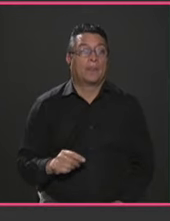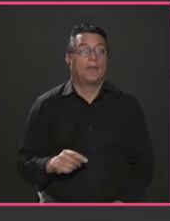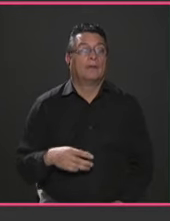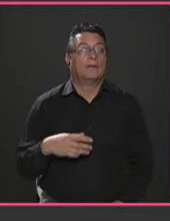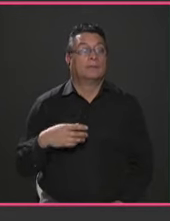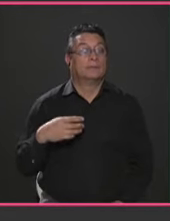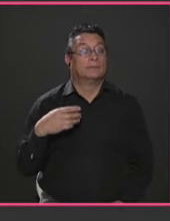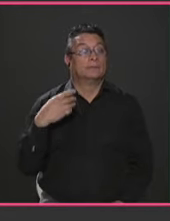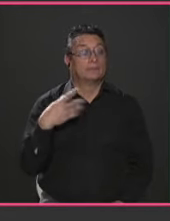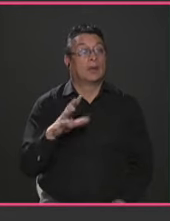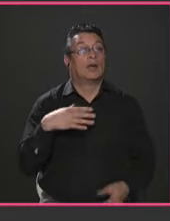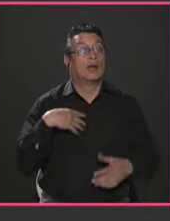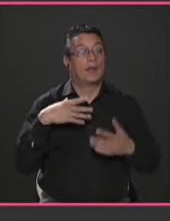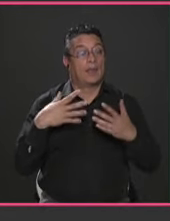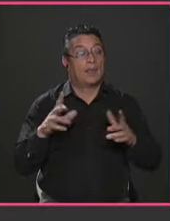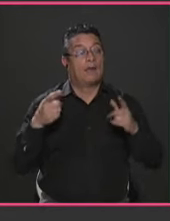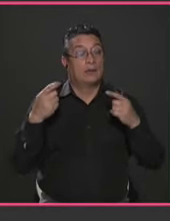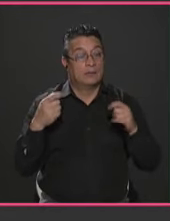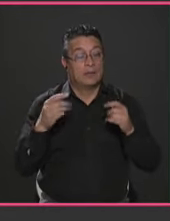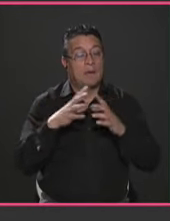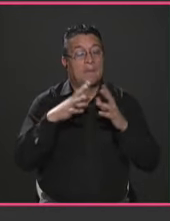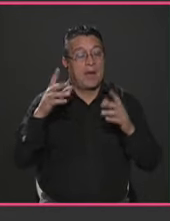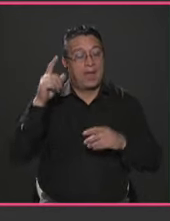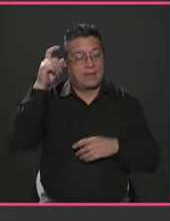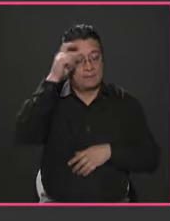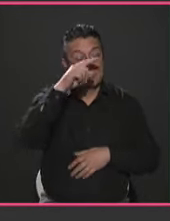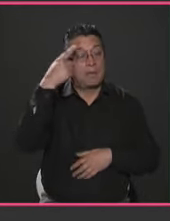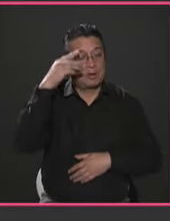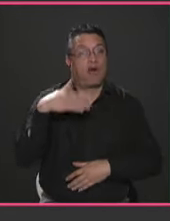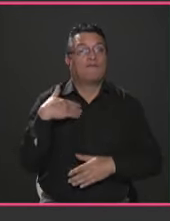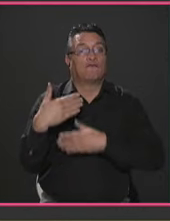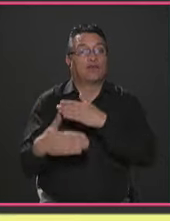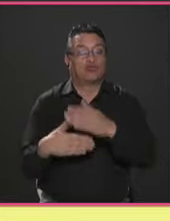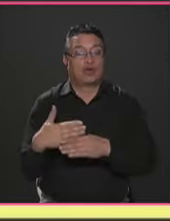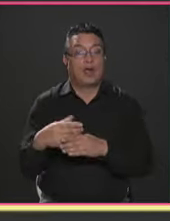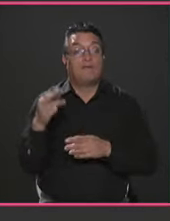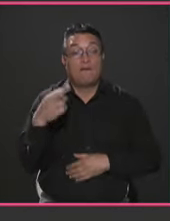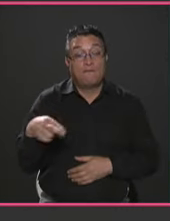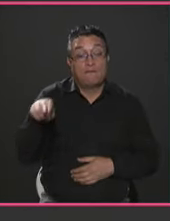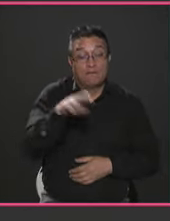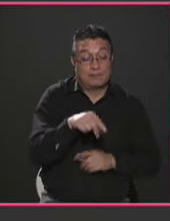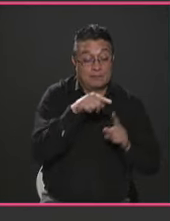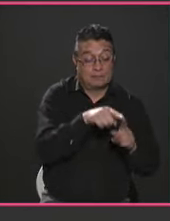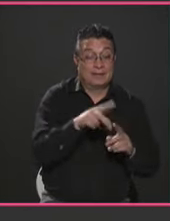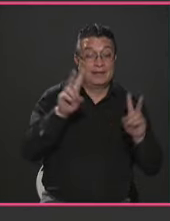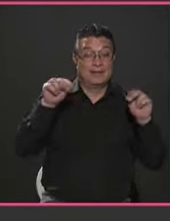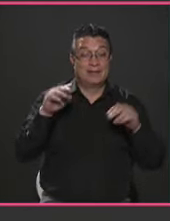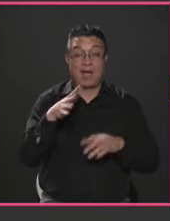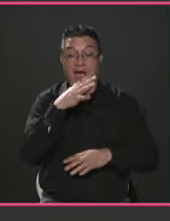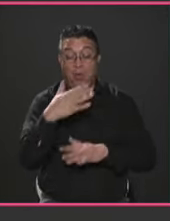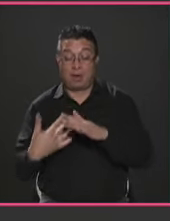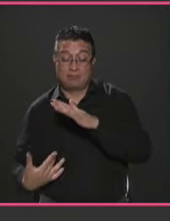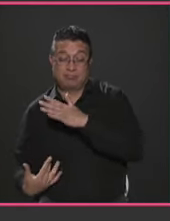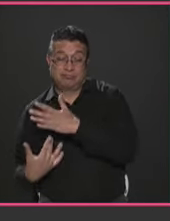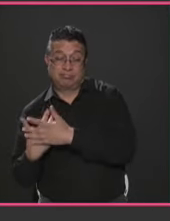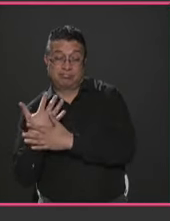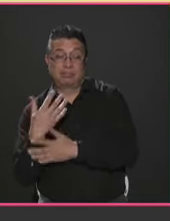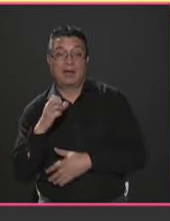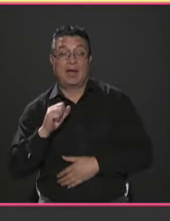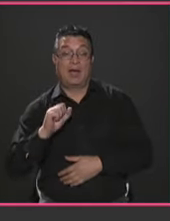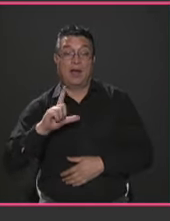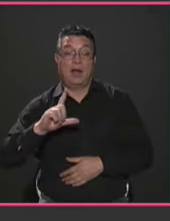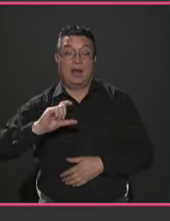hace que sea un poco más complejo pero funciona y Si volvemos a las algas predijimos que